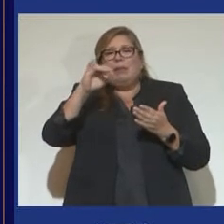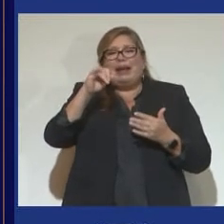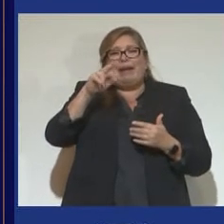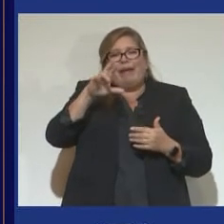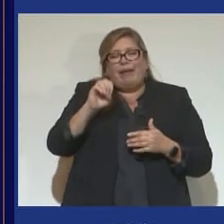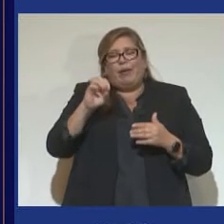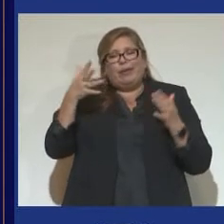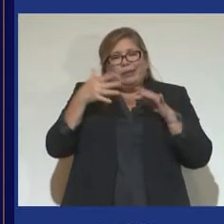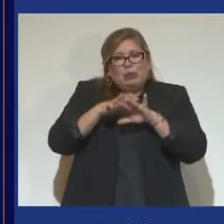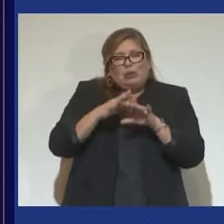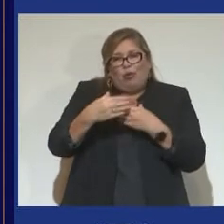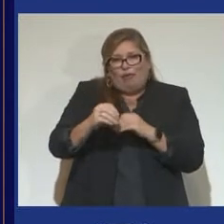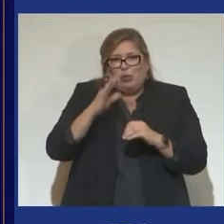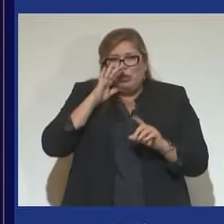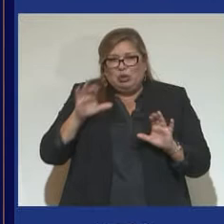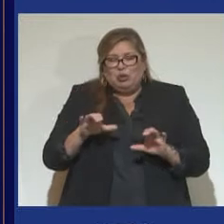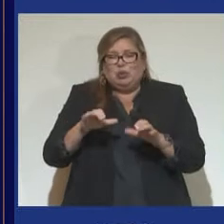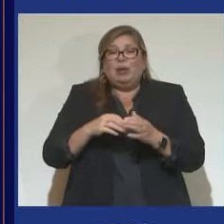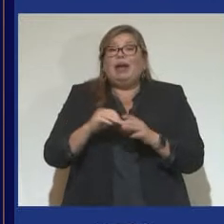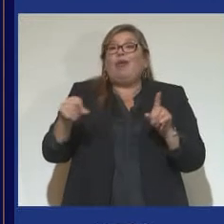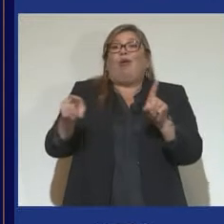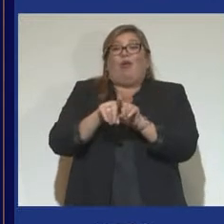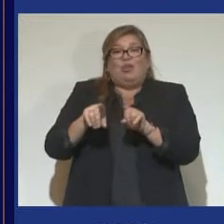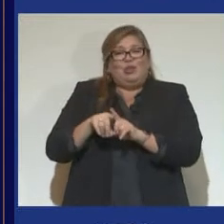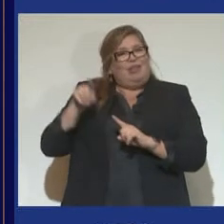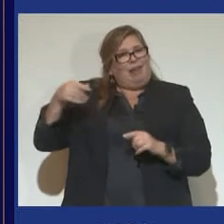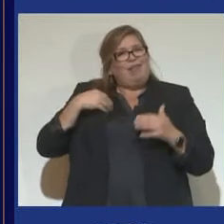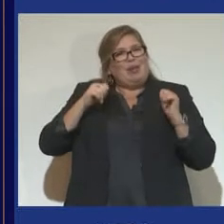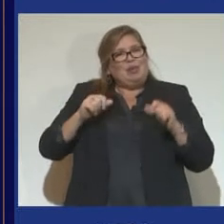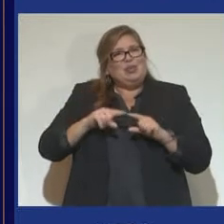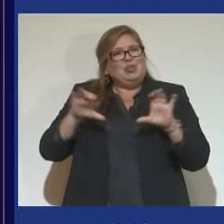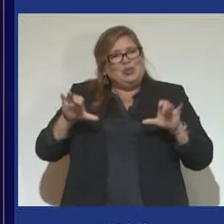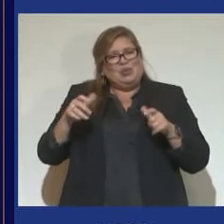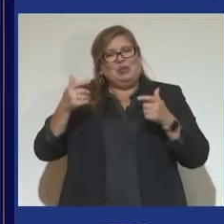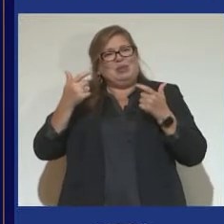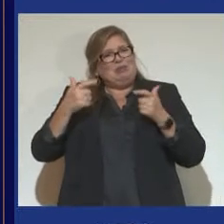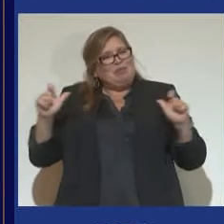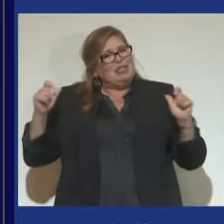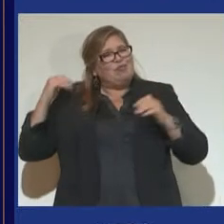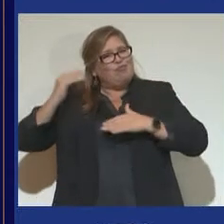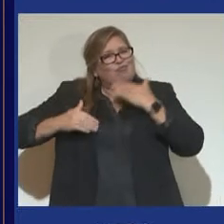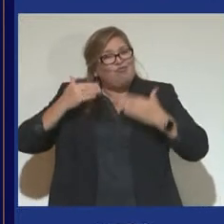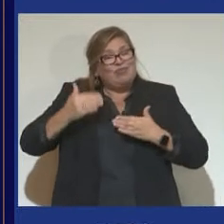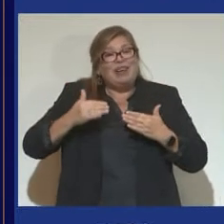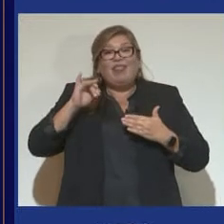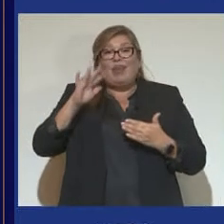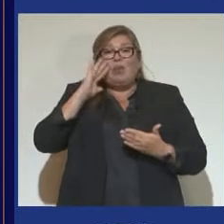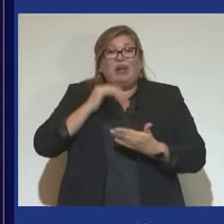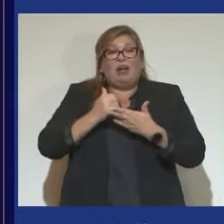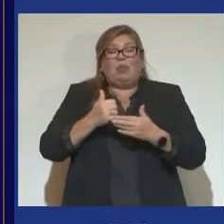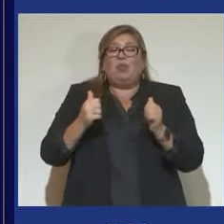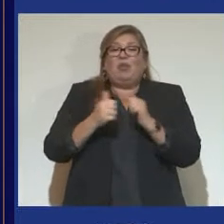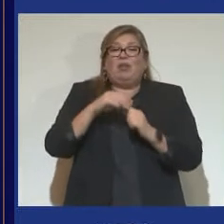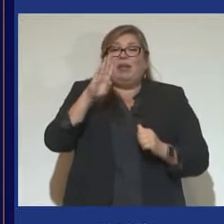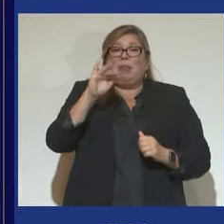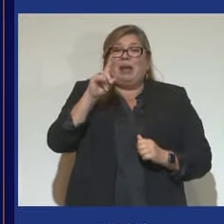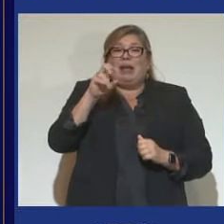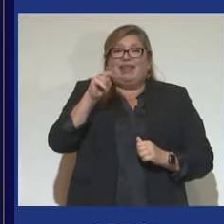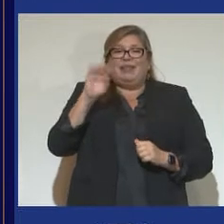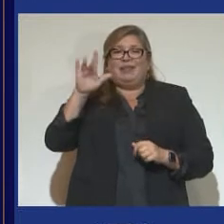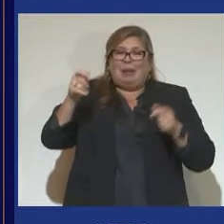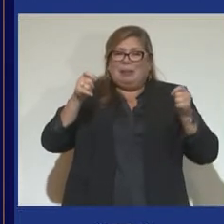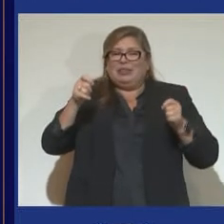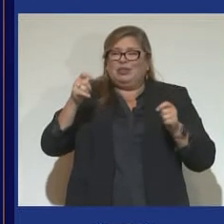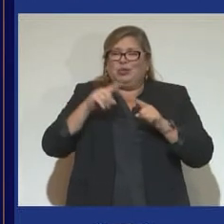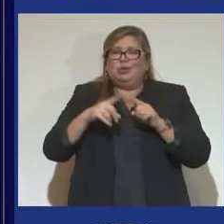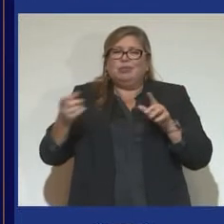innovación e integración pero lo más importante es la capacidad de hacer algo grande y eso se presenta con esta presentación con la administración de